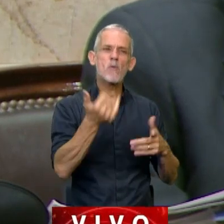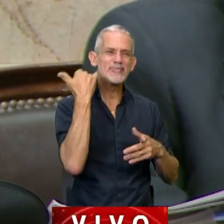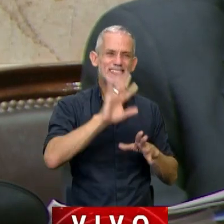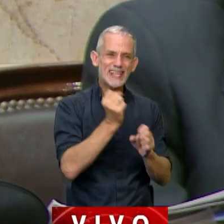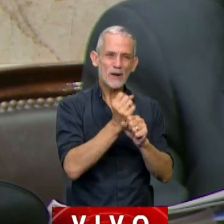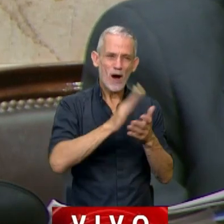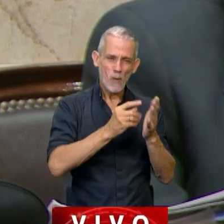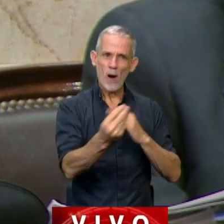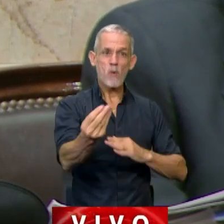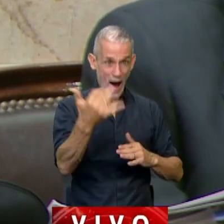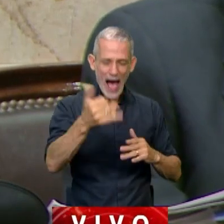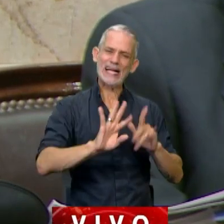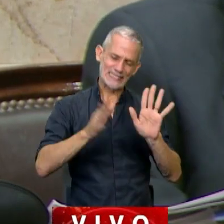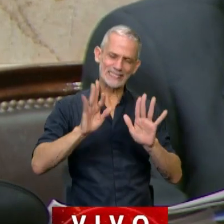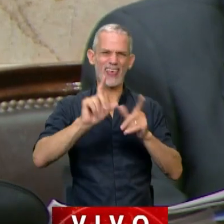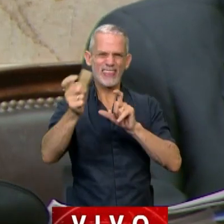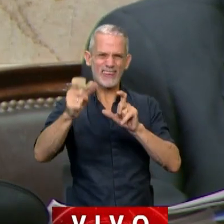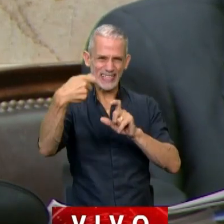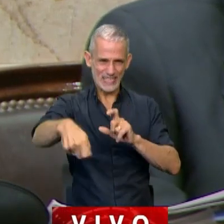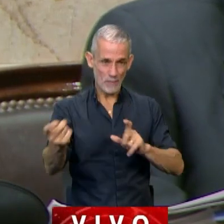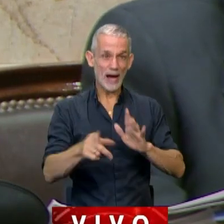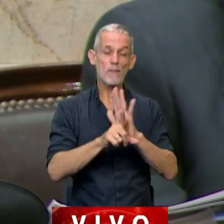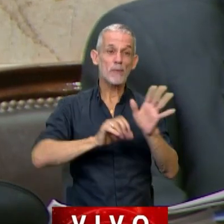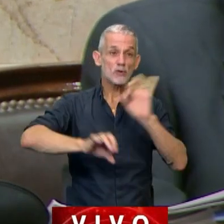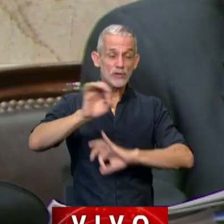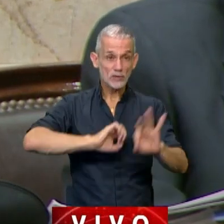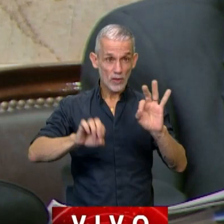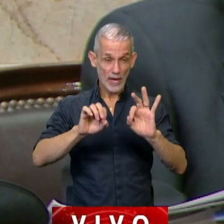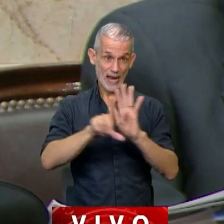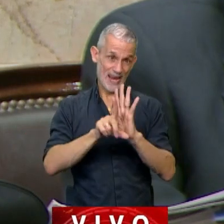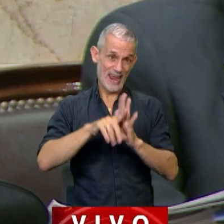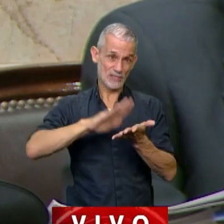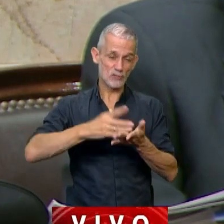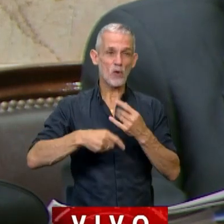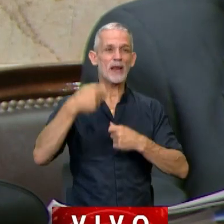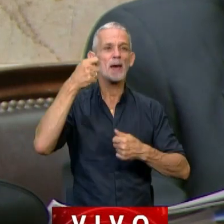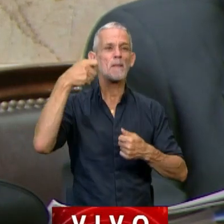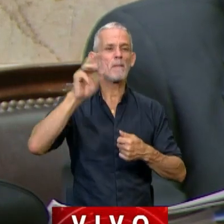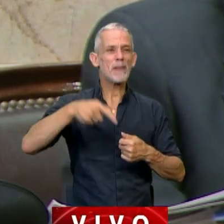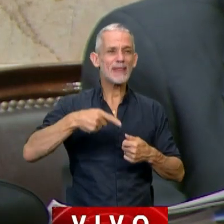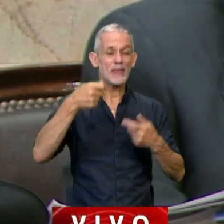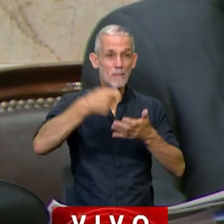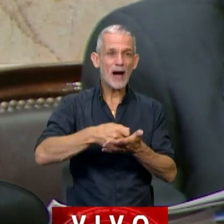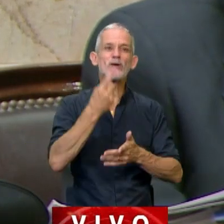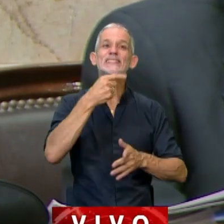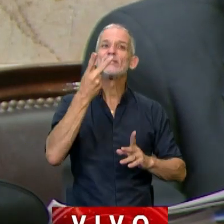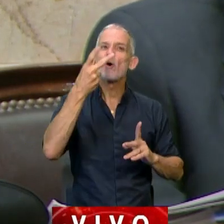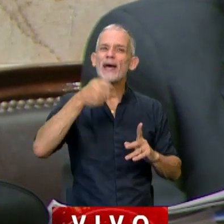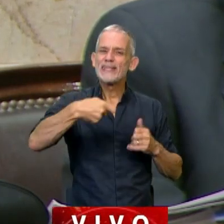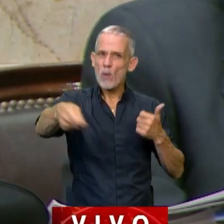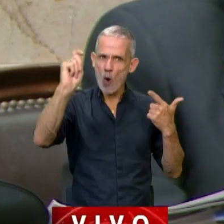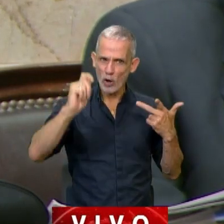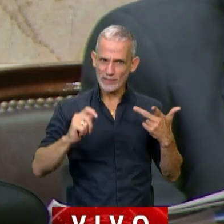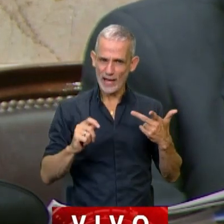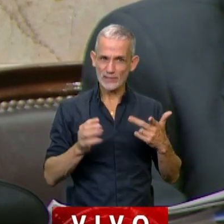hechos claramente el proyecto de ley de plan de pago de deuda previsional sostiene que son 120 cuotas